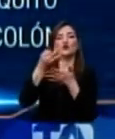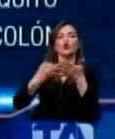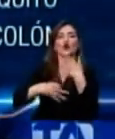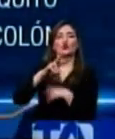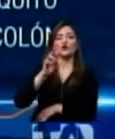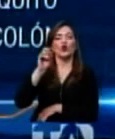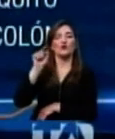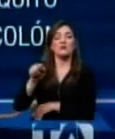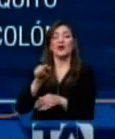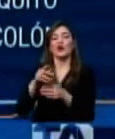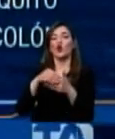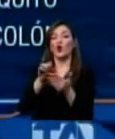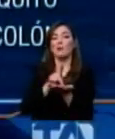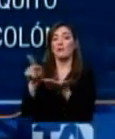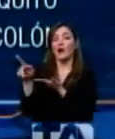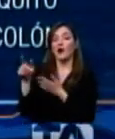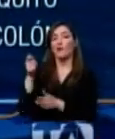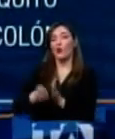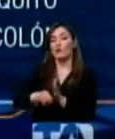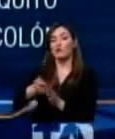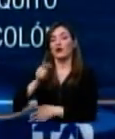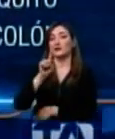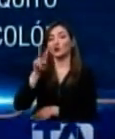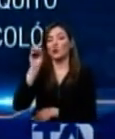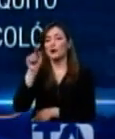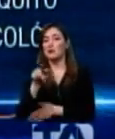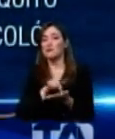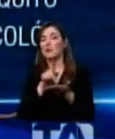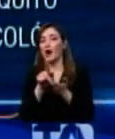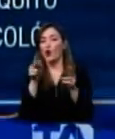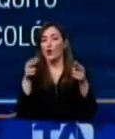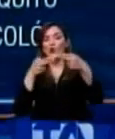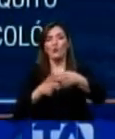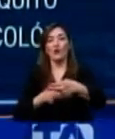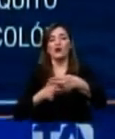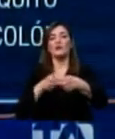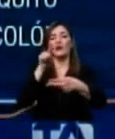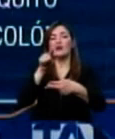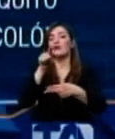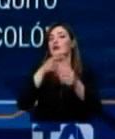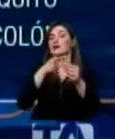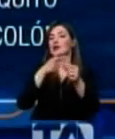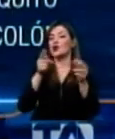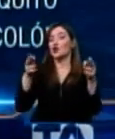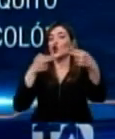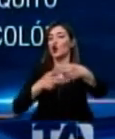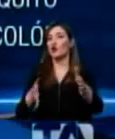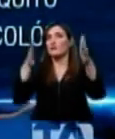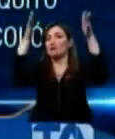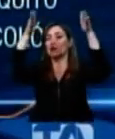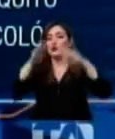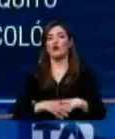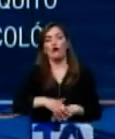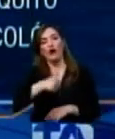mil dólares de honorarios para el abogado 120 mil pagados con un departamento en el swissotel de quito y 80.000 con